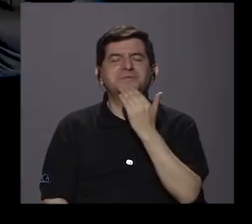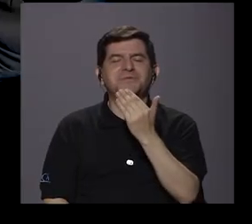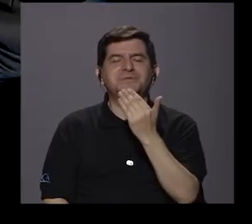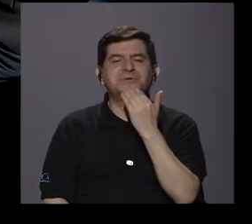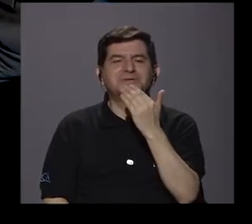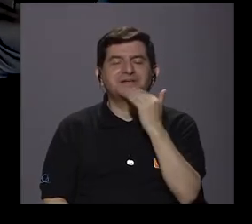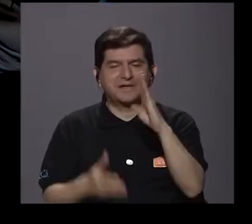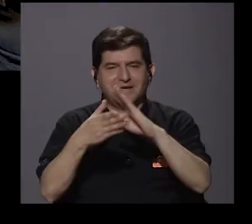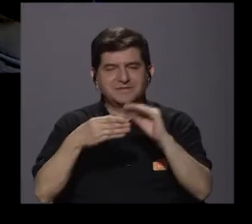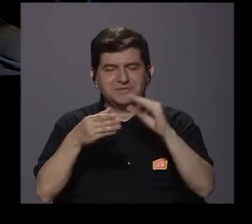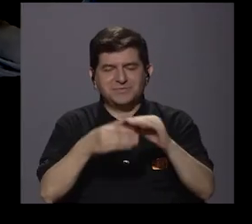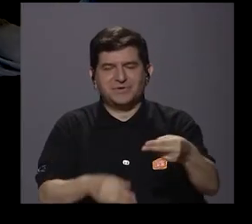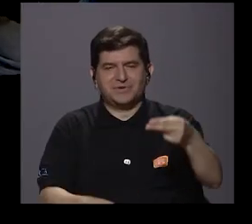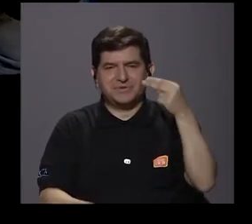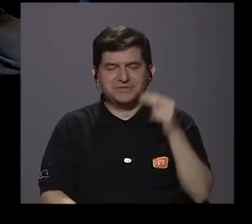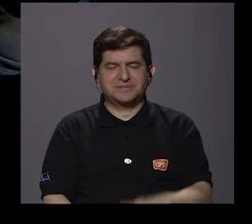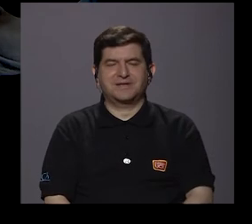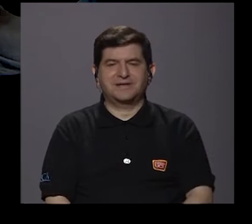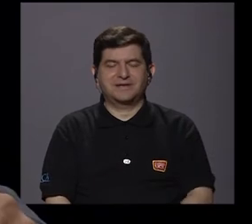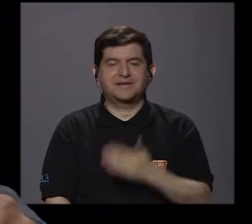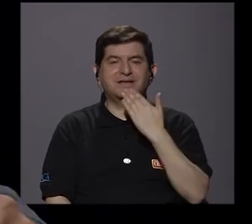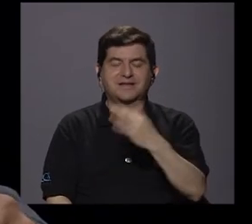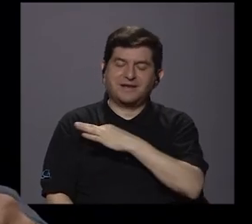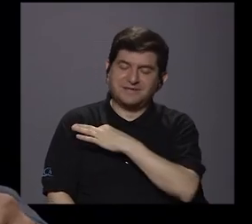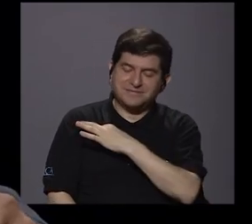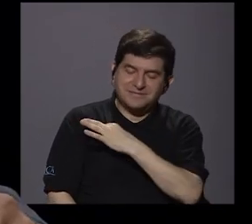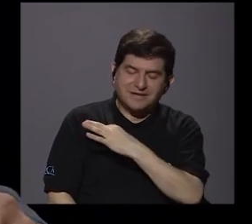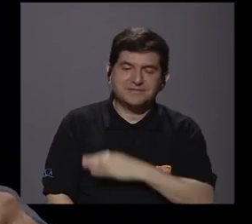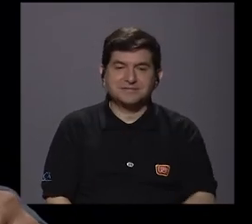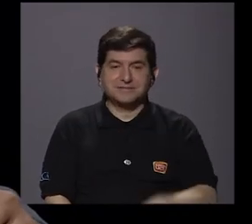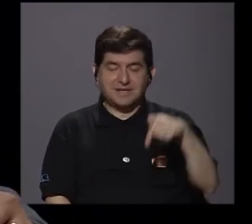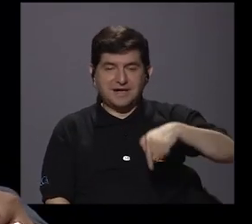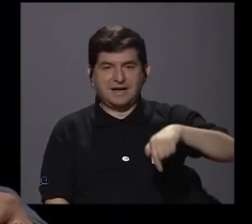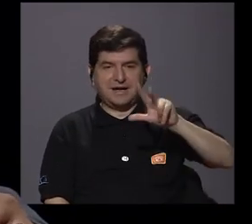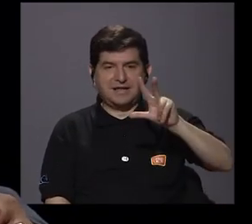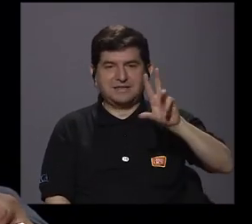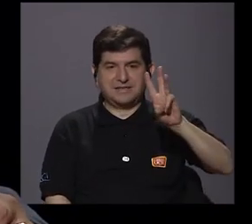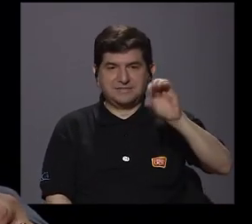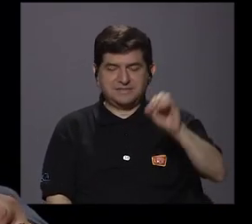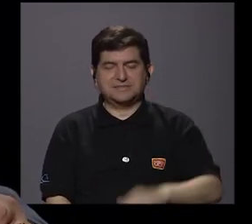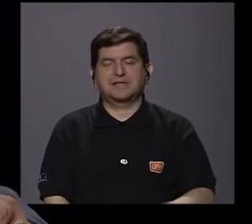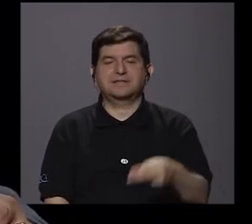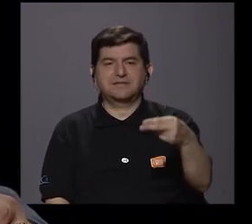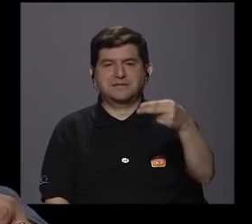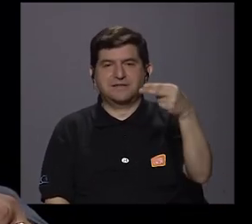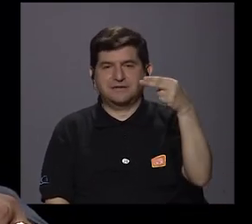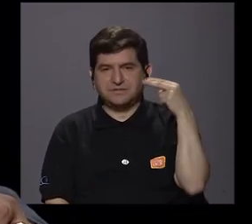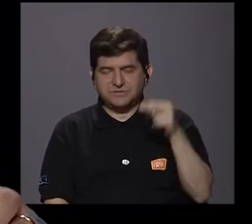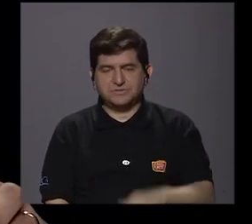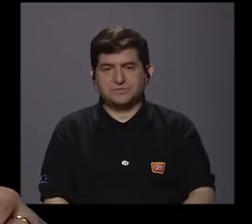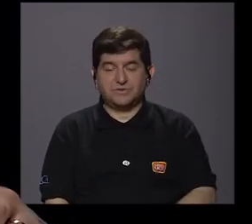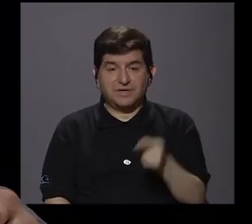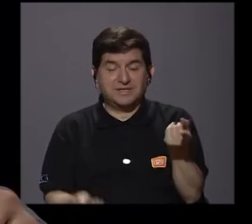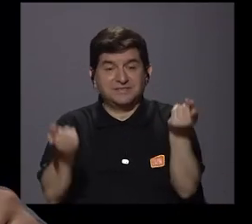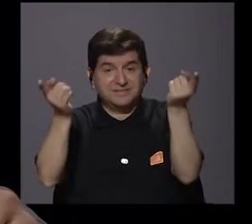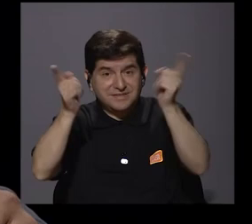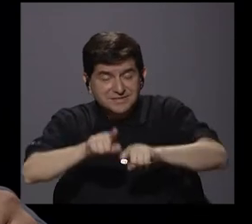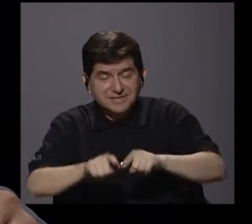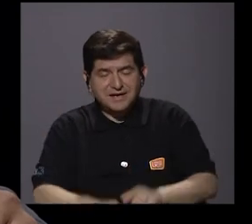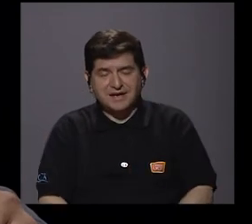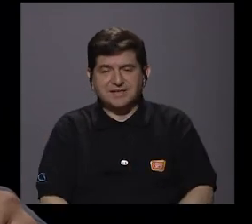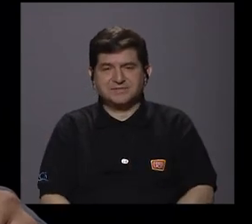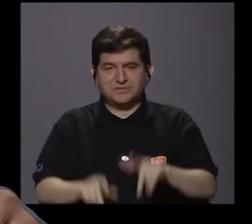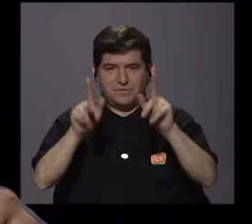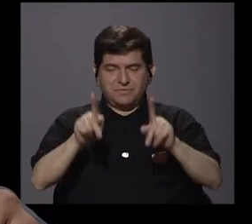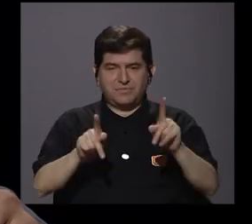Gracias por contarnos su historia, doña Tatiana. Muchísimas gracias por la invitación. Acá en 360 contamos las historias que, en este caso,